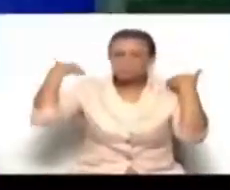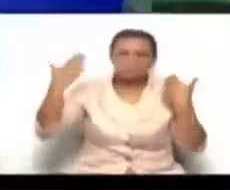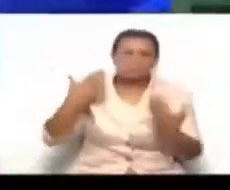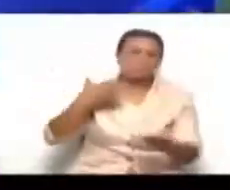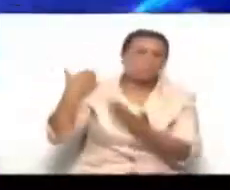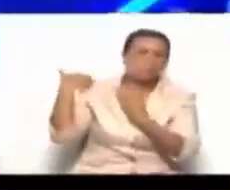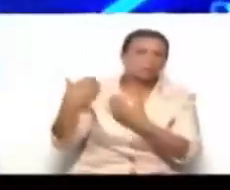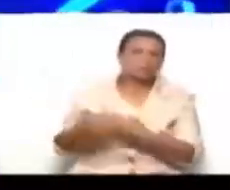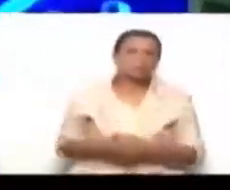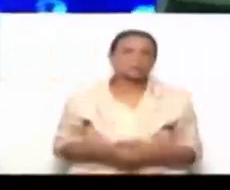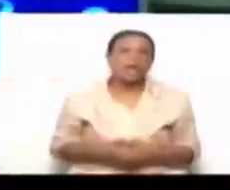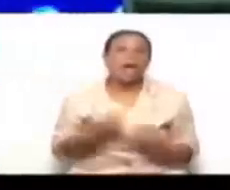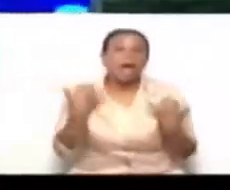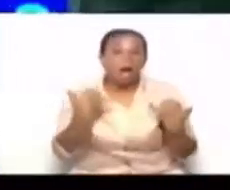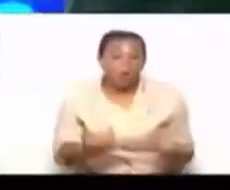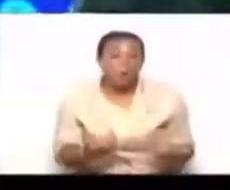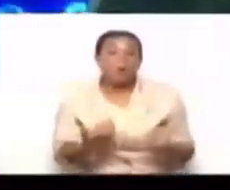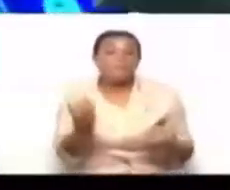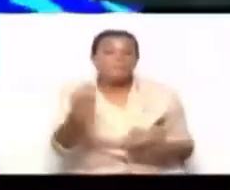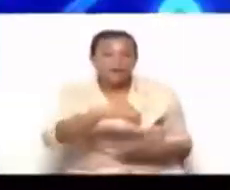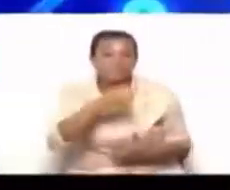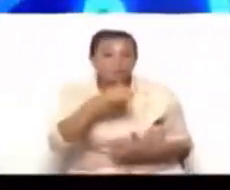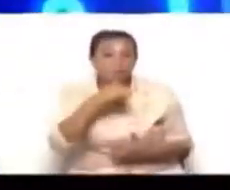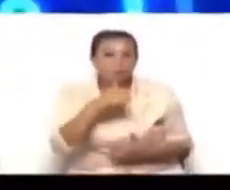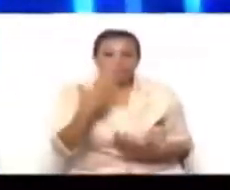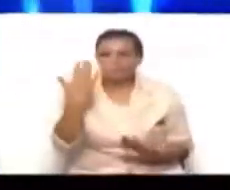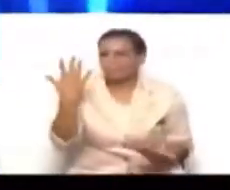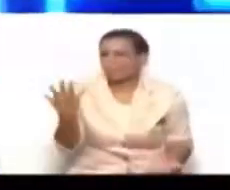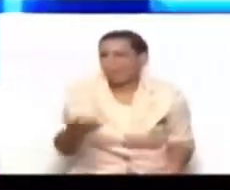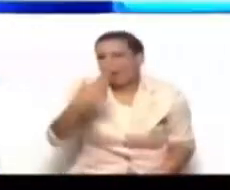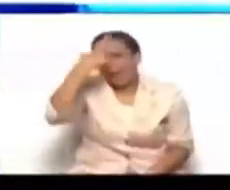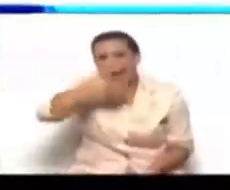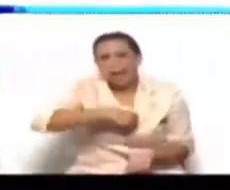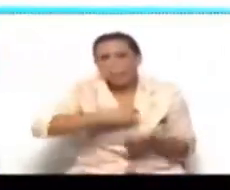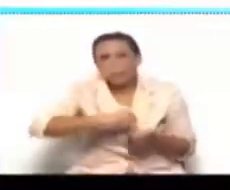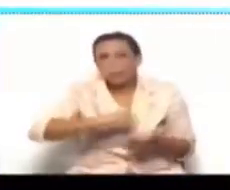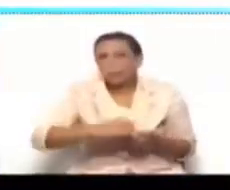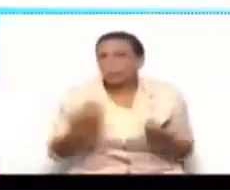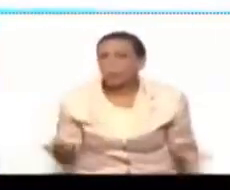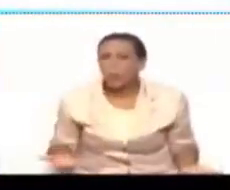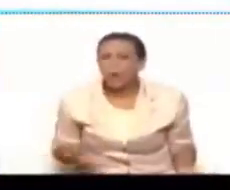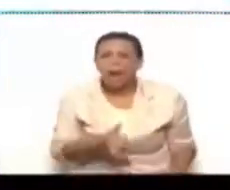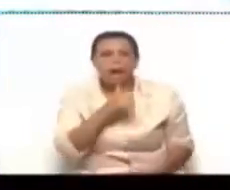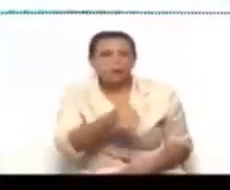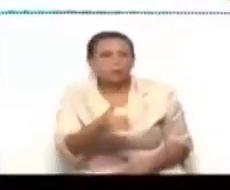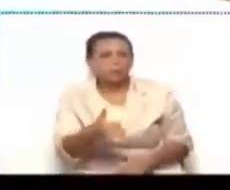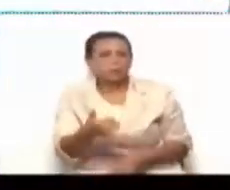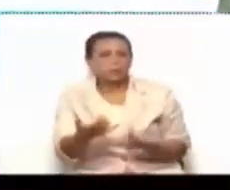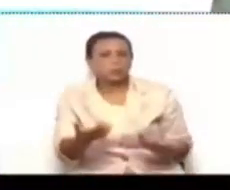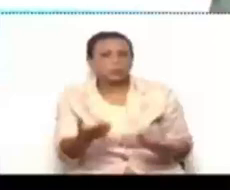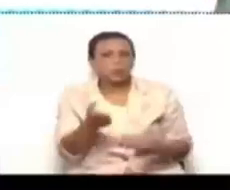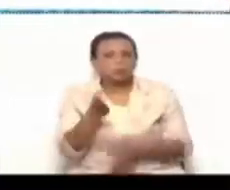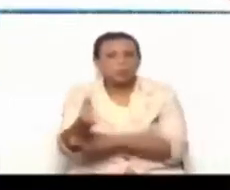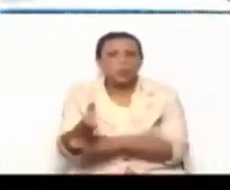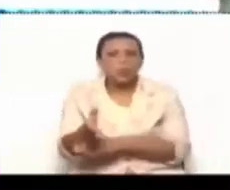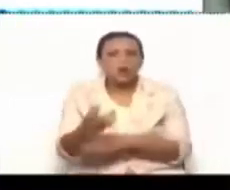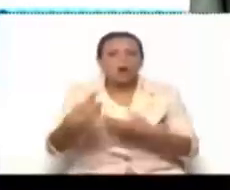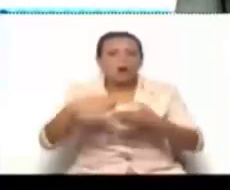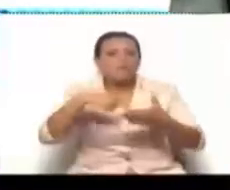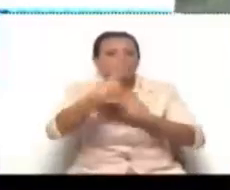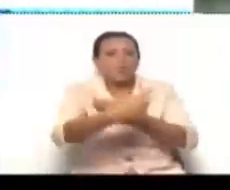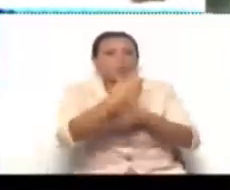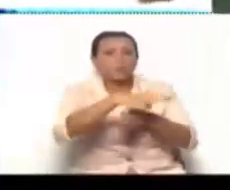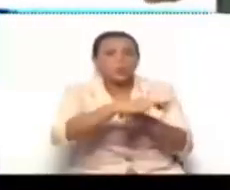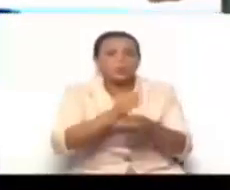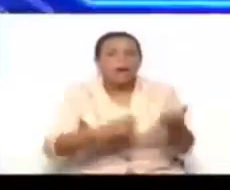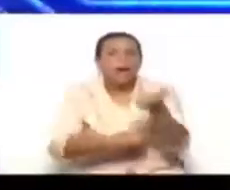Presidente, antes de ir a la noticia principal, y además el descaro de acusar al gobierno de ir fuera de sus fronteras a